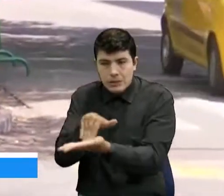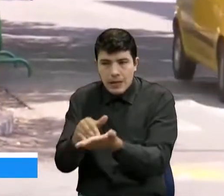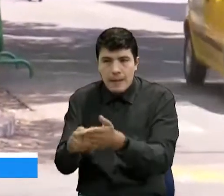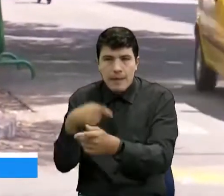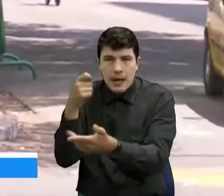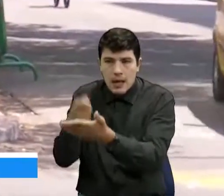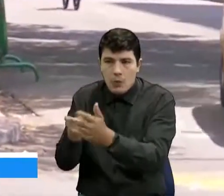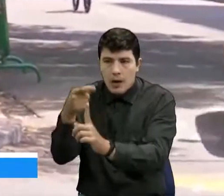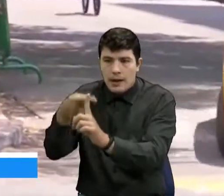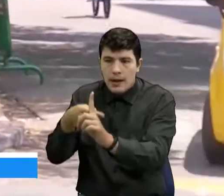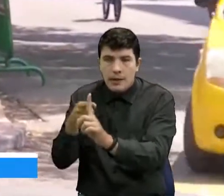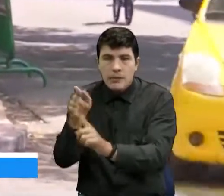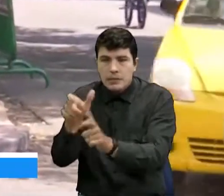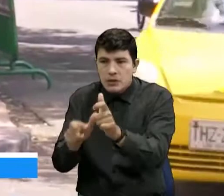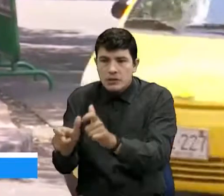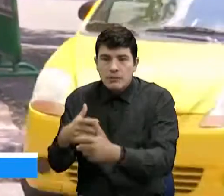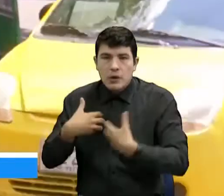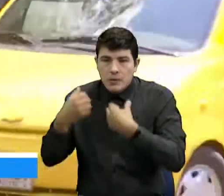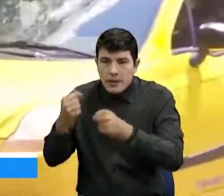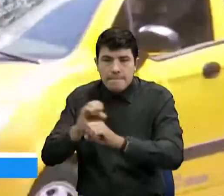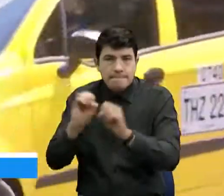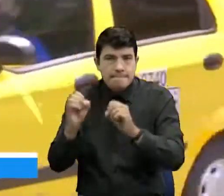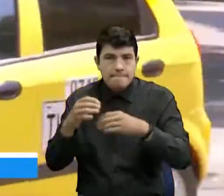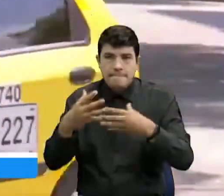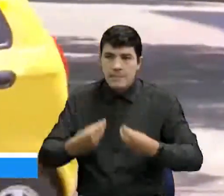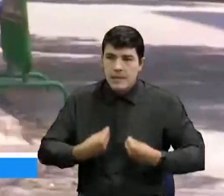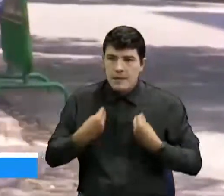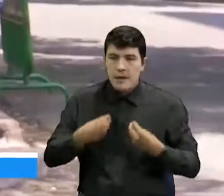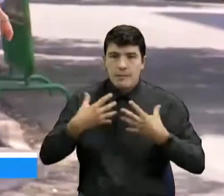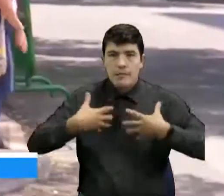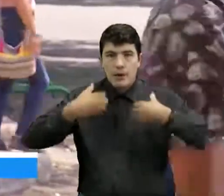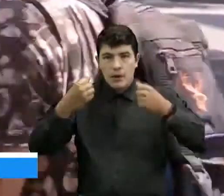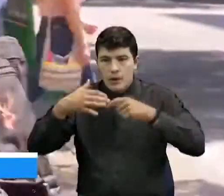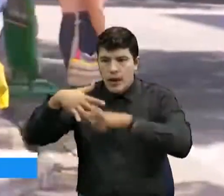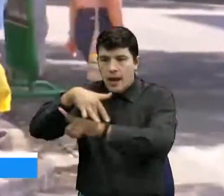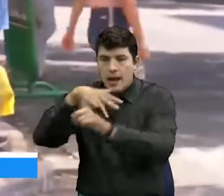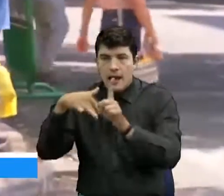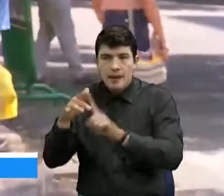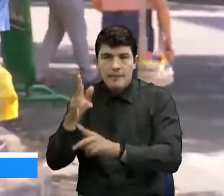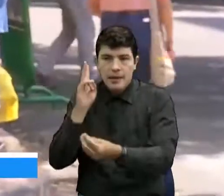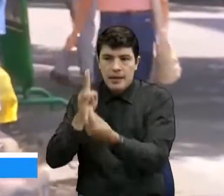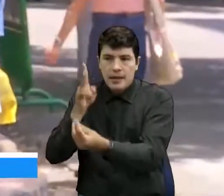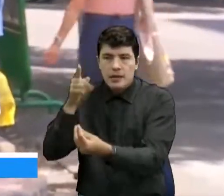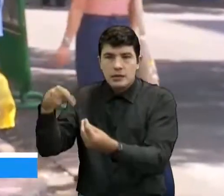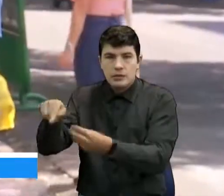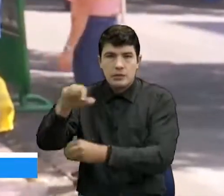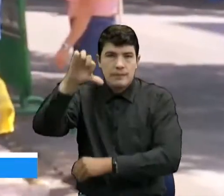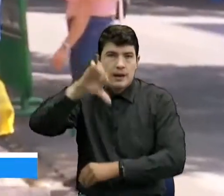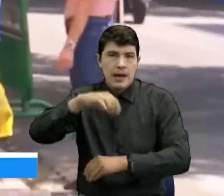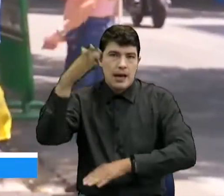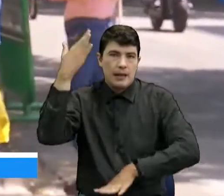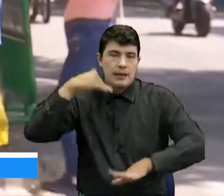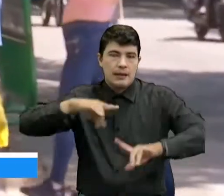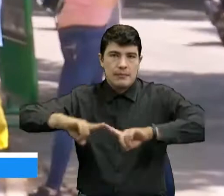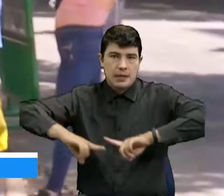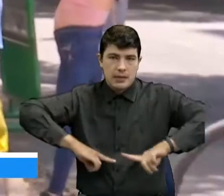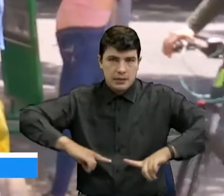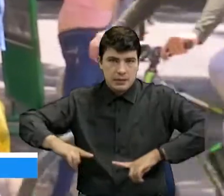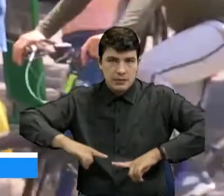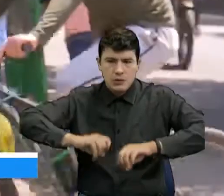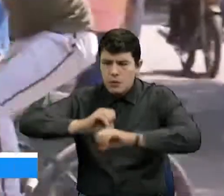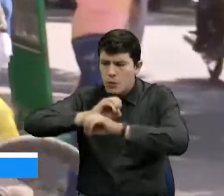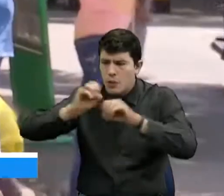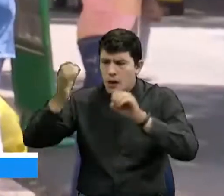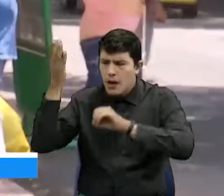tienen propiedades y viven en los barrios periféricos, víctimas muchas veces de pronto de las malas administraciones anteriores que nunca les